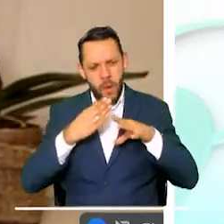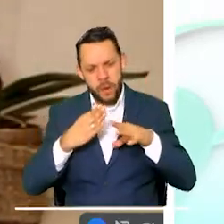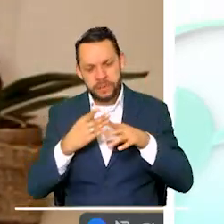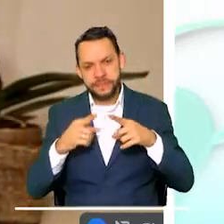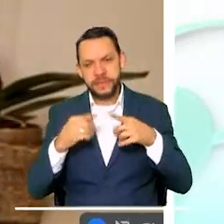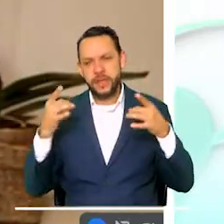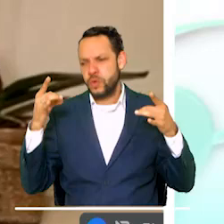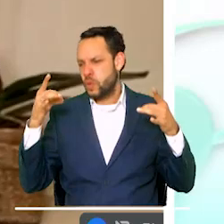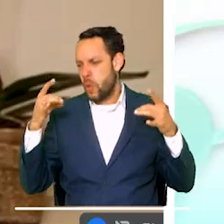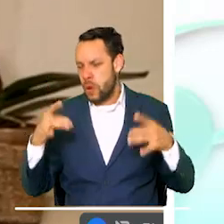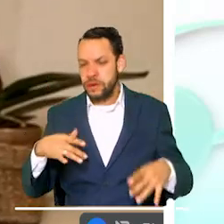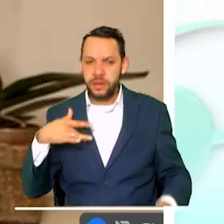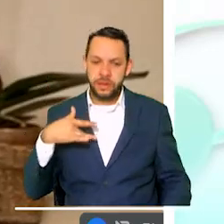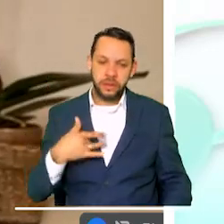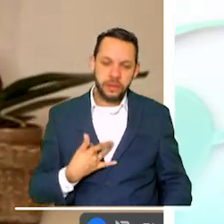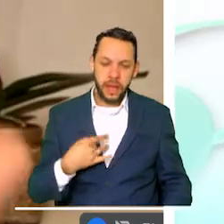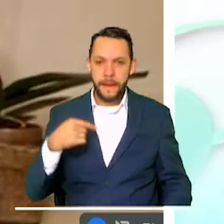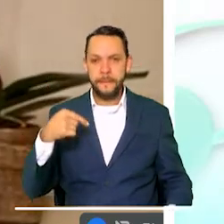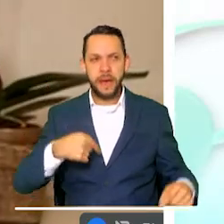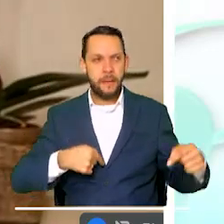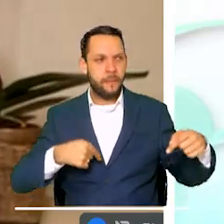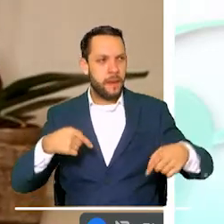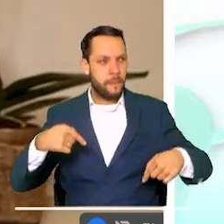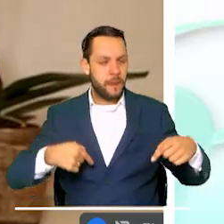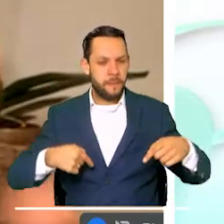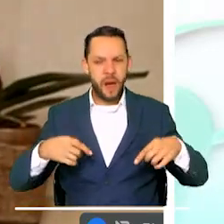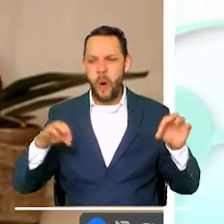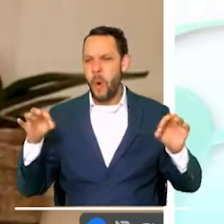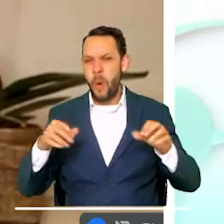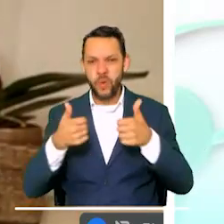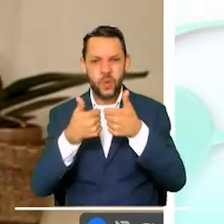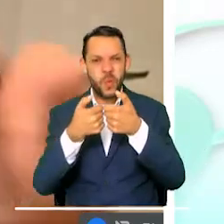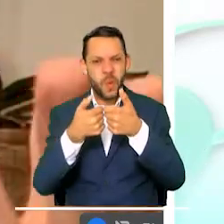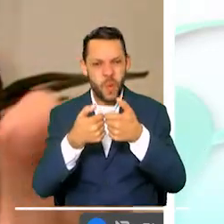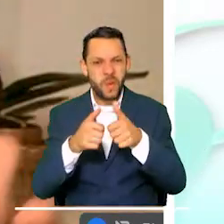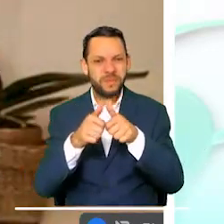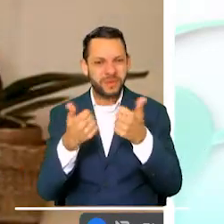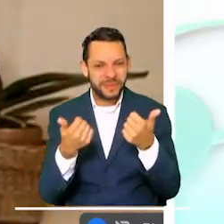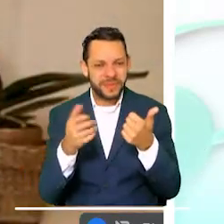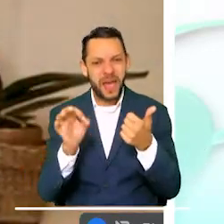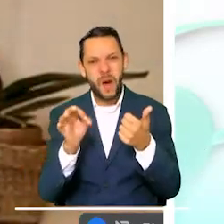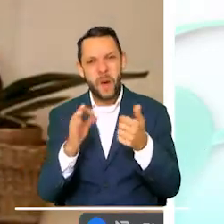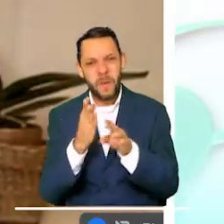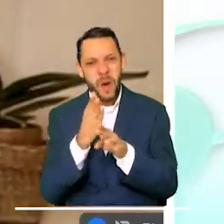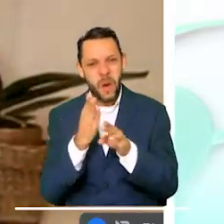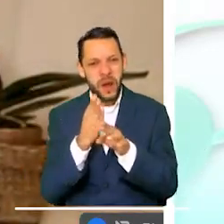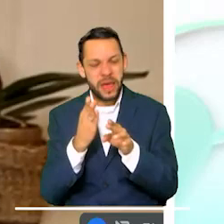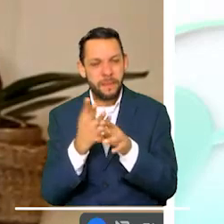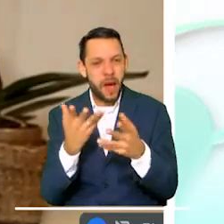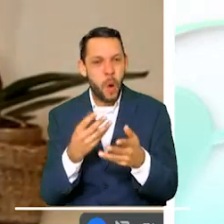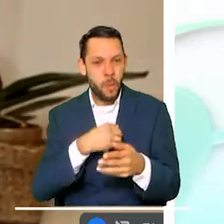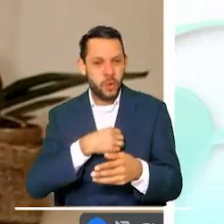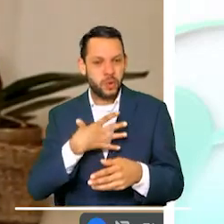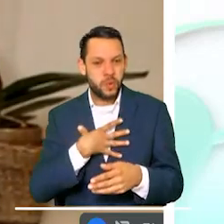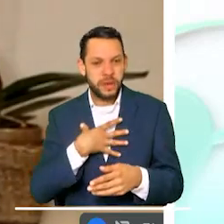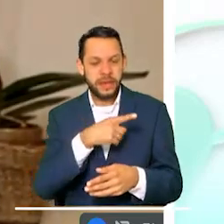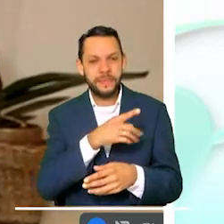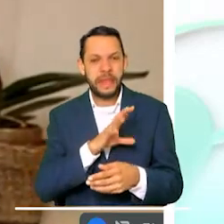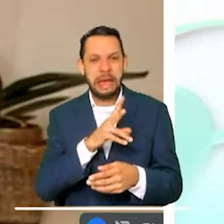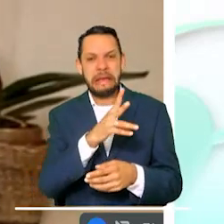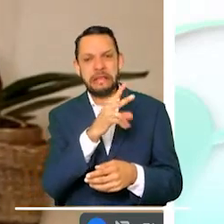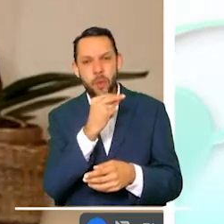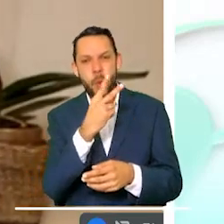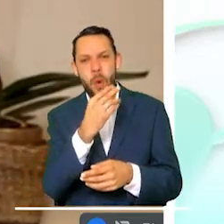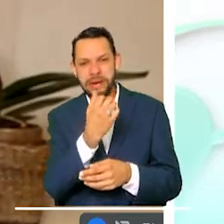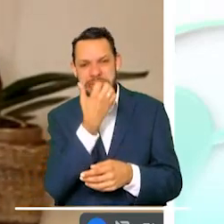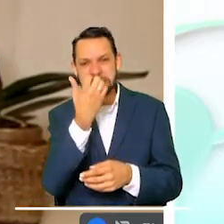físicas, en muchas relaciones que hemos perdido, oportunidades que nos han pasado por enfrente. ¿Y qué pasa si nos podemos abrazar